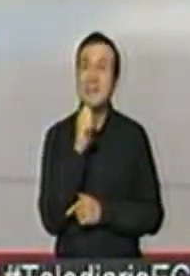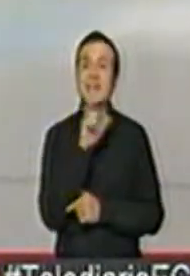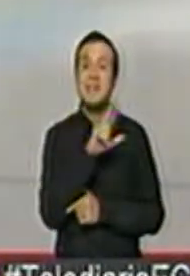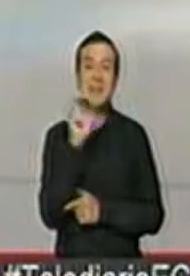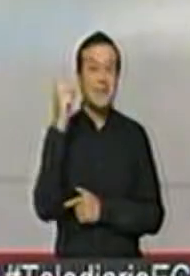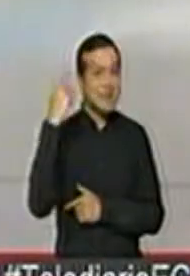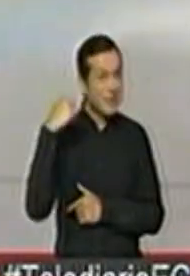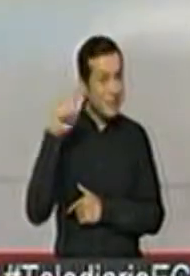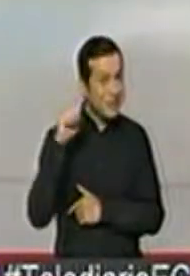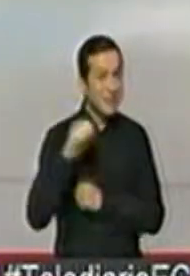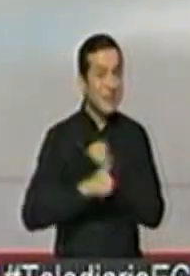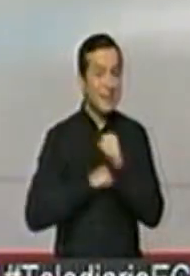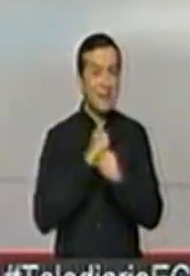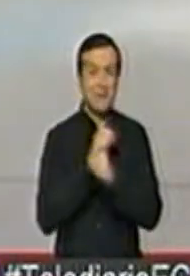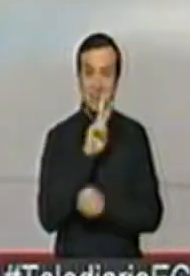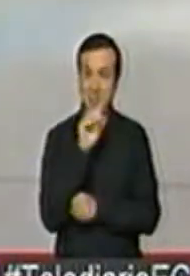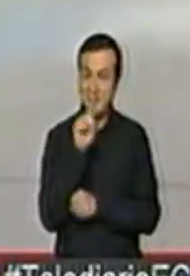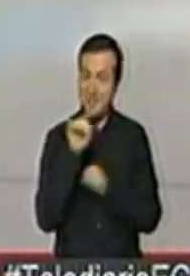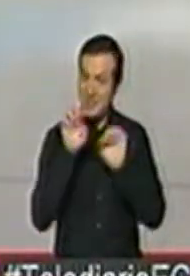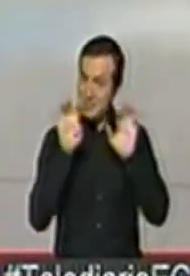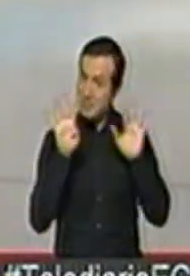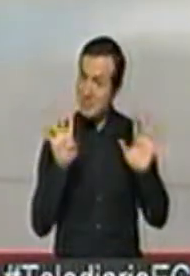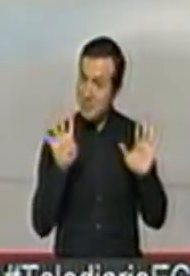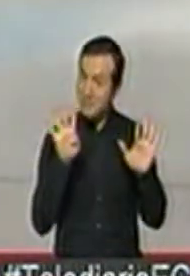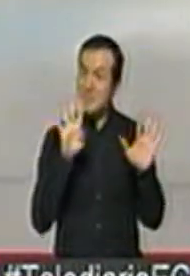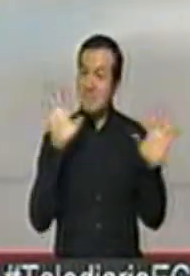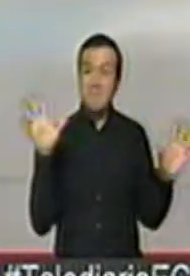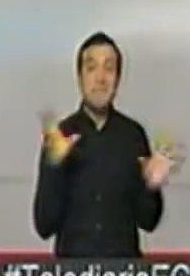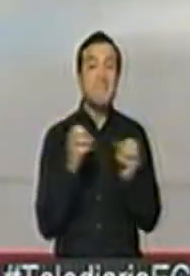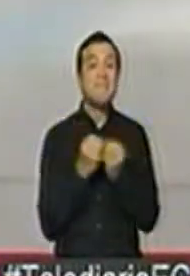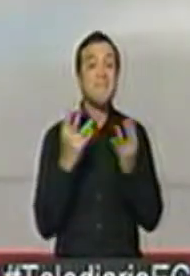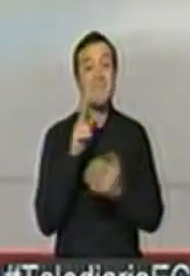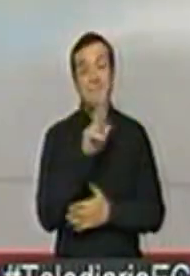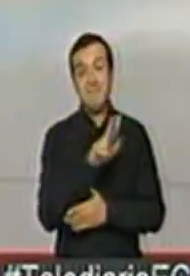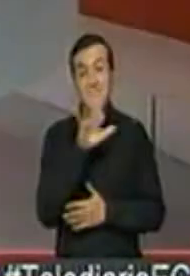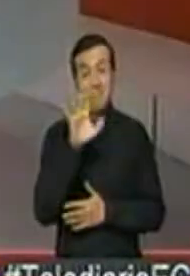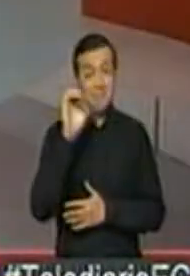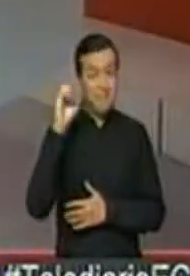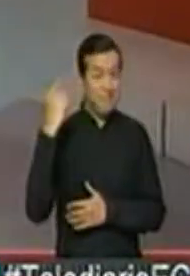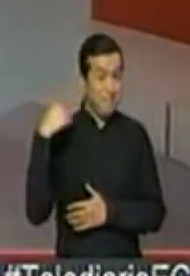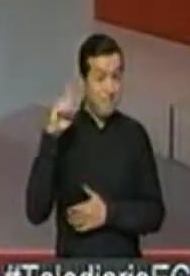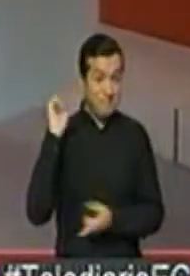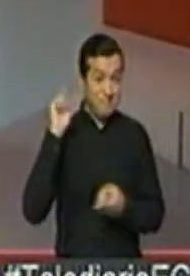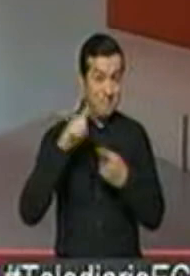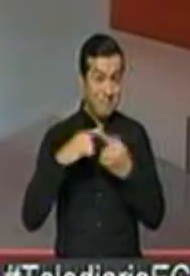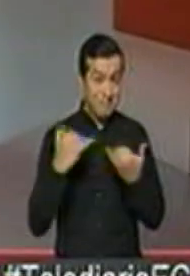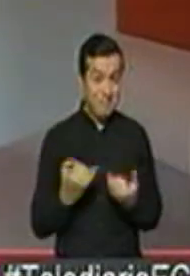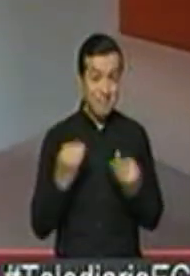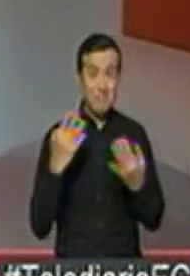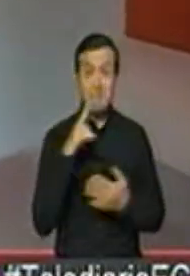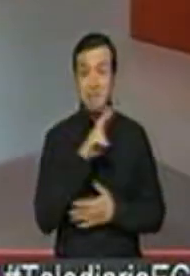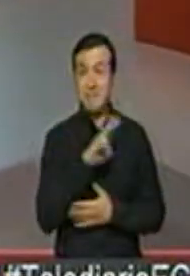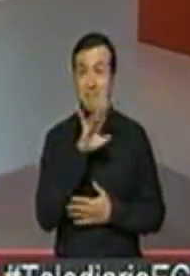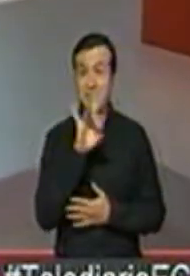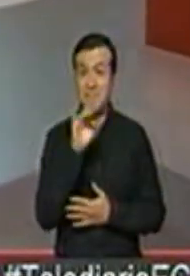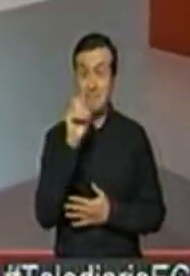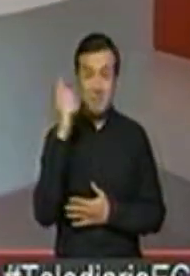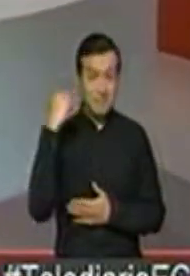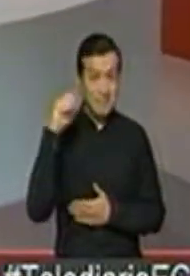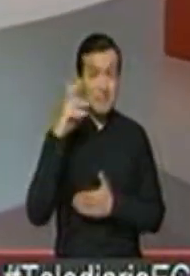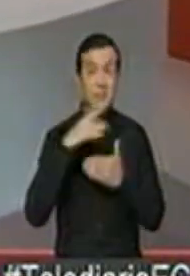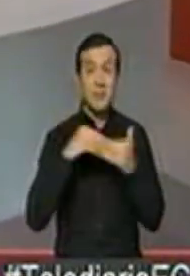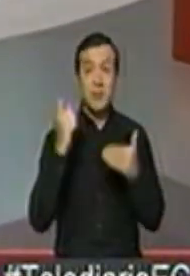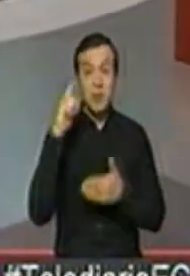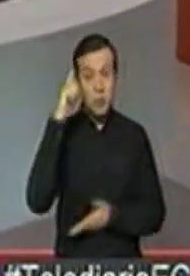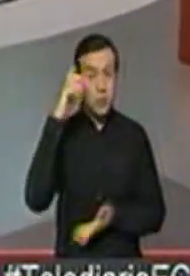millones, 2019 esperamos generar 350 millones, hasta el momento hemos generado 280 millones de ahorro para